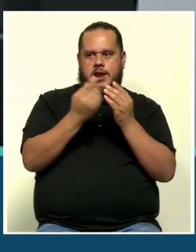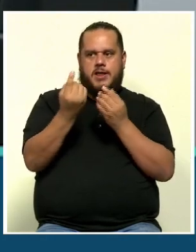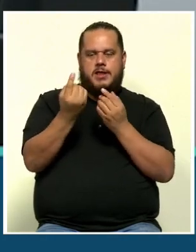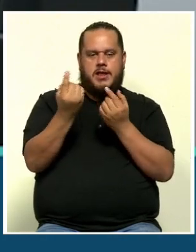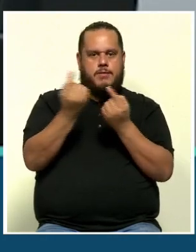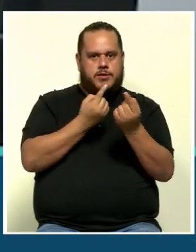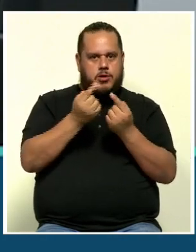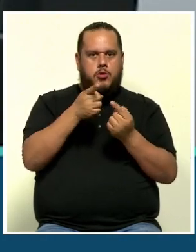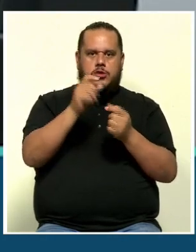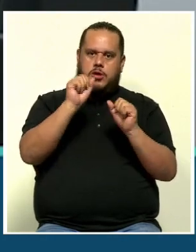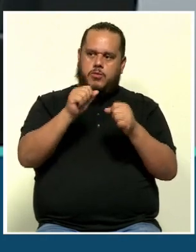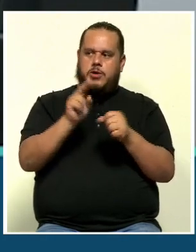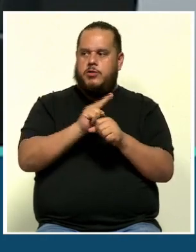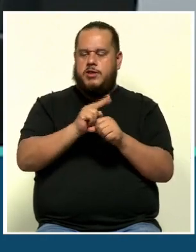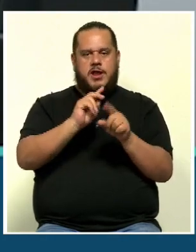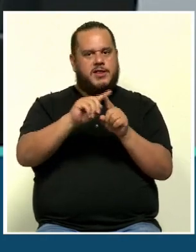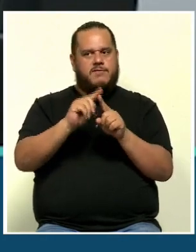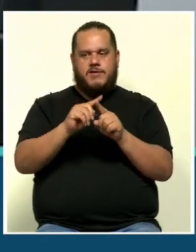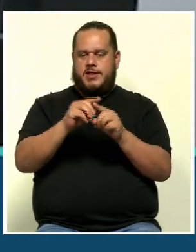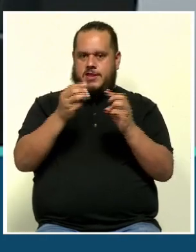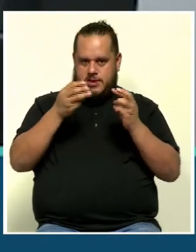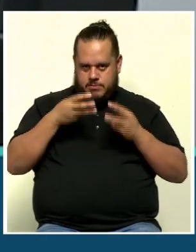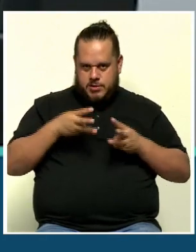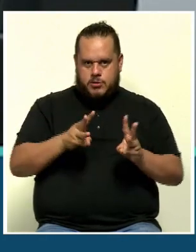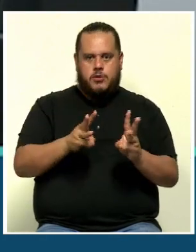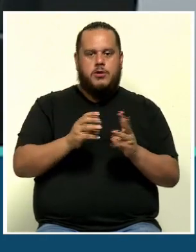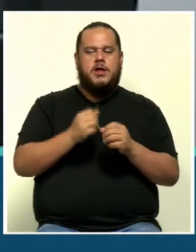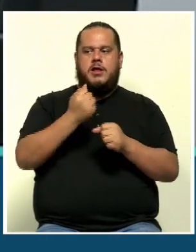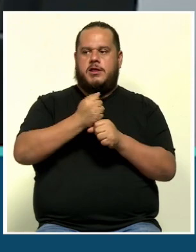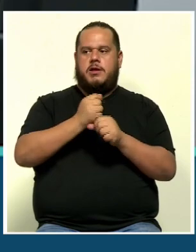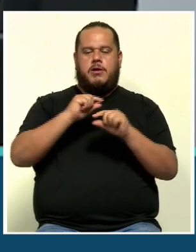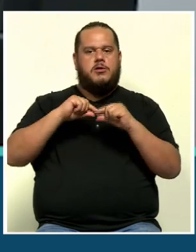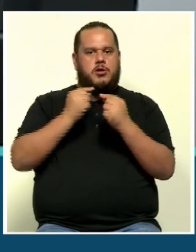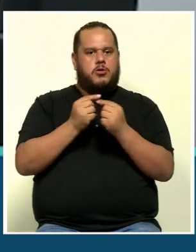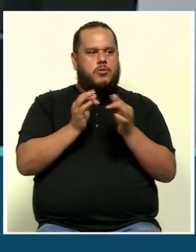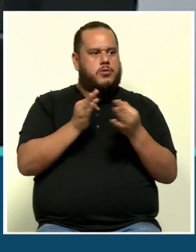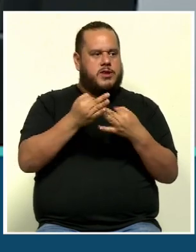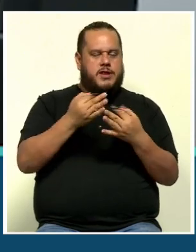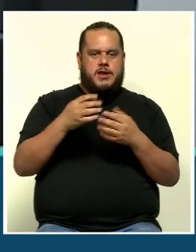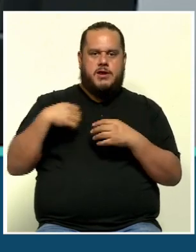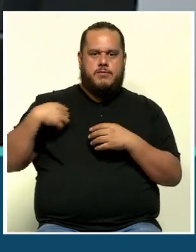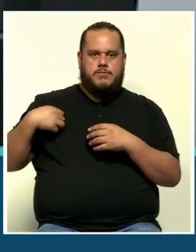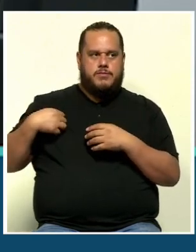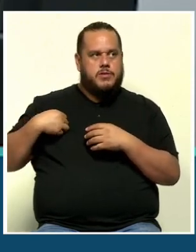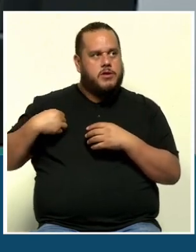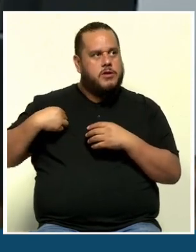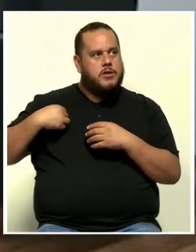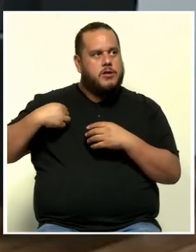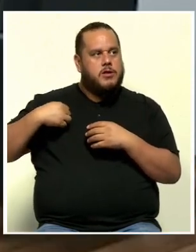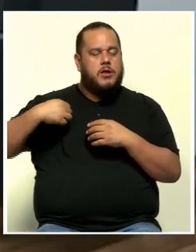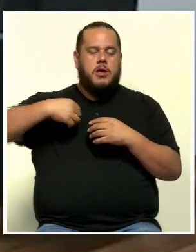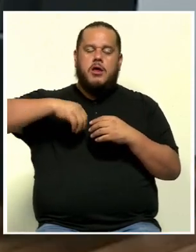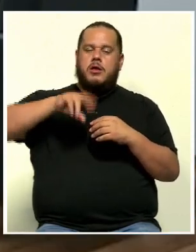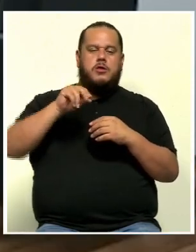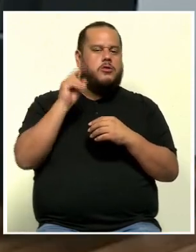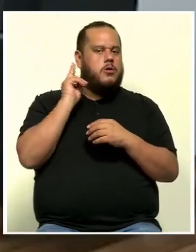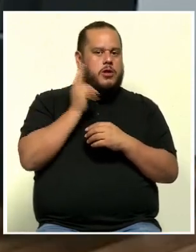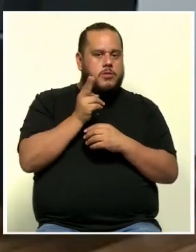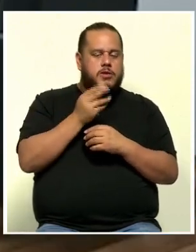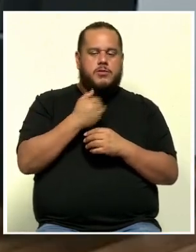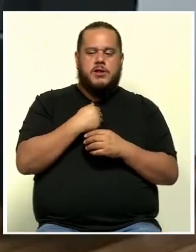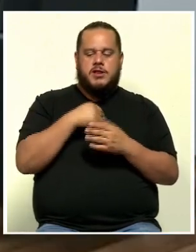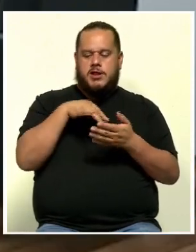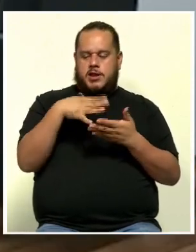utilizar diferentes metodologías, trabajos en grupo, taller, etcétera, no es lo mismo que tener al